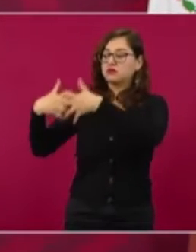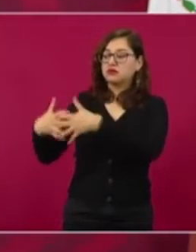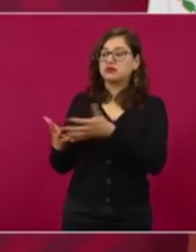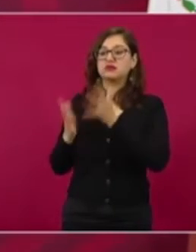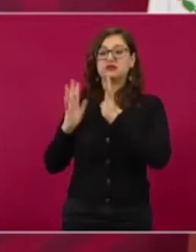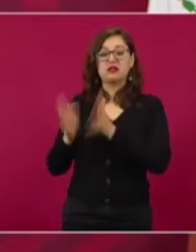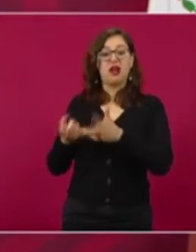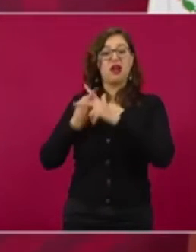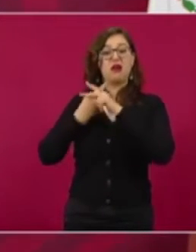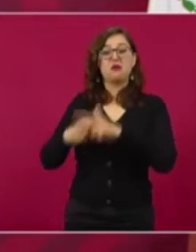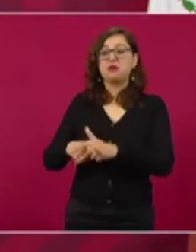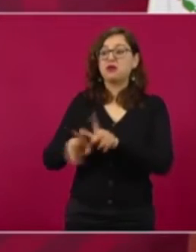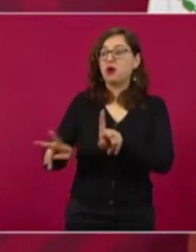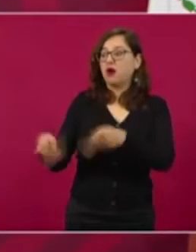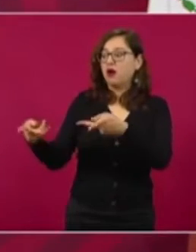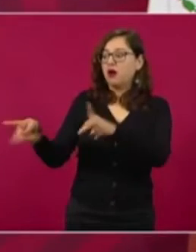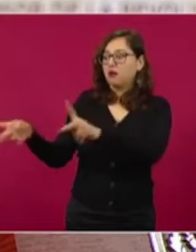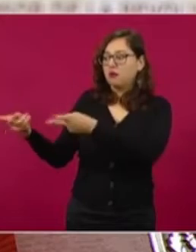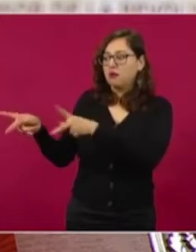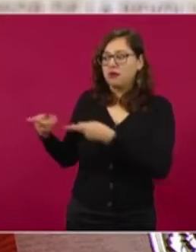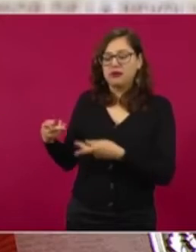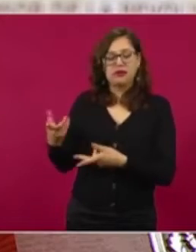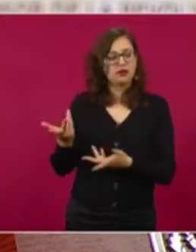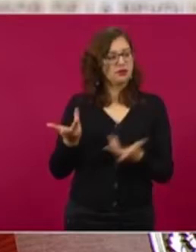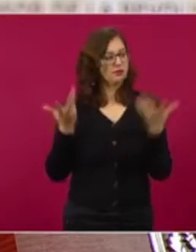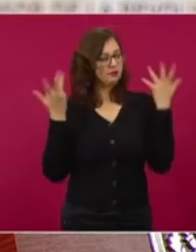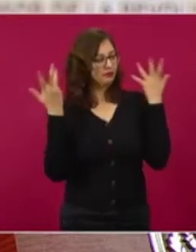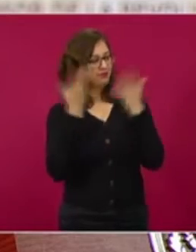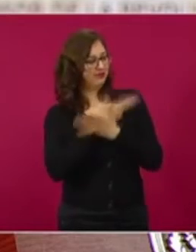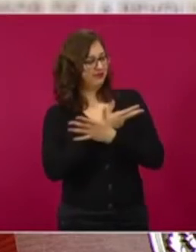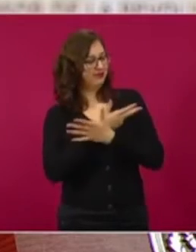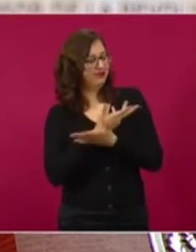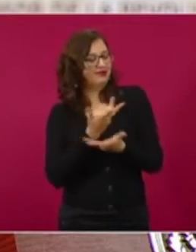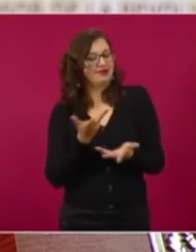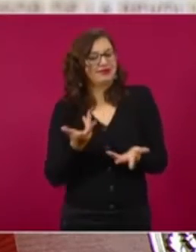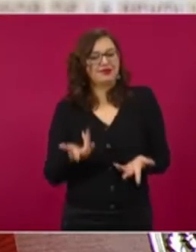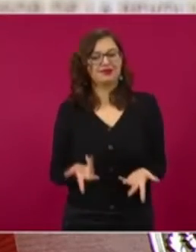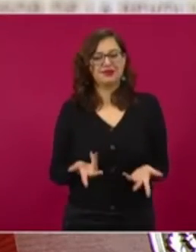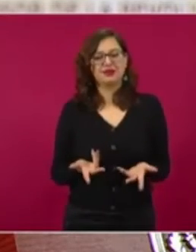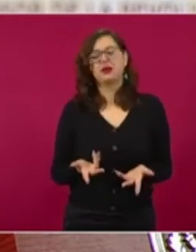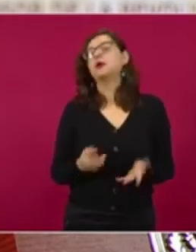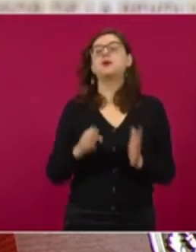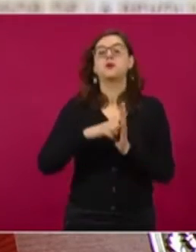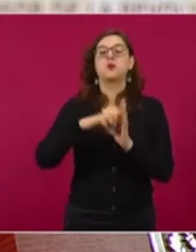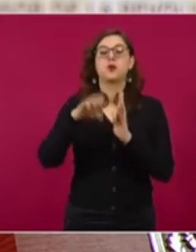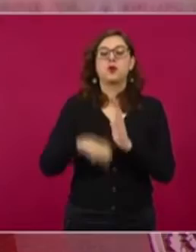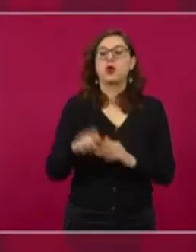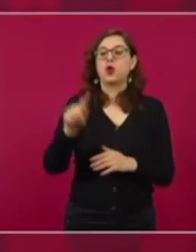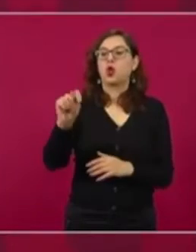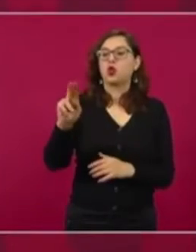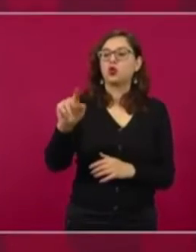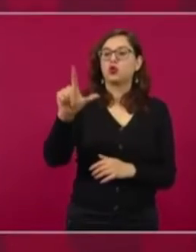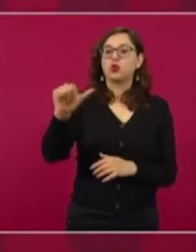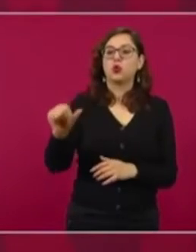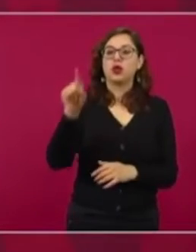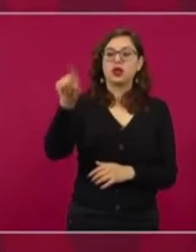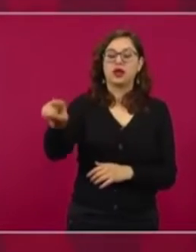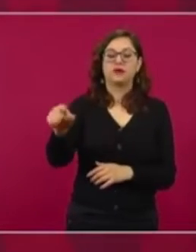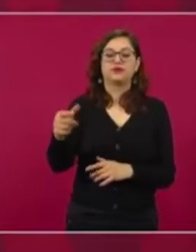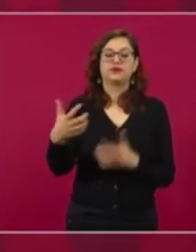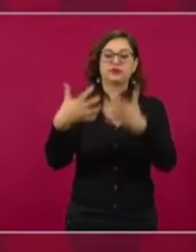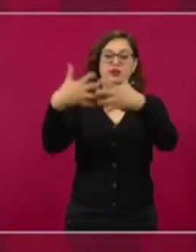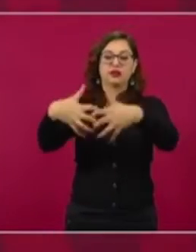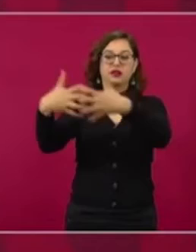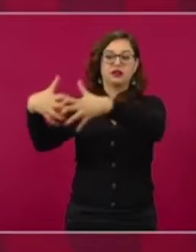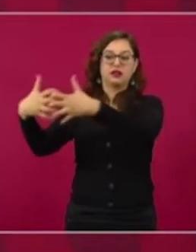Hay casos en donde ya al interior, por ejemplo, la refinería de Tula, 2, 3 plantas son de